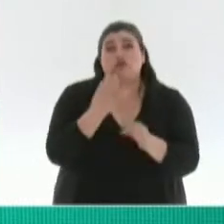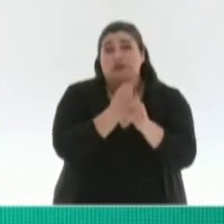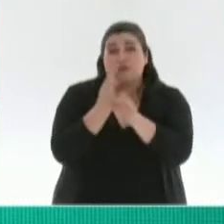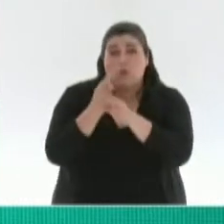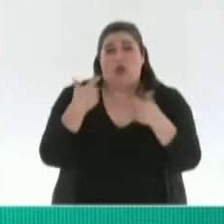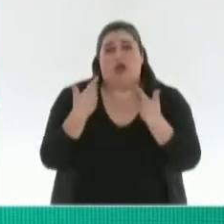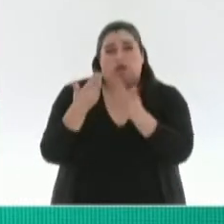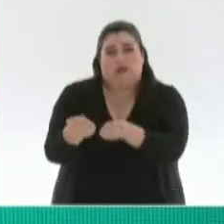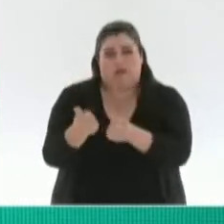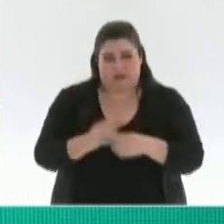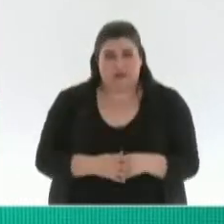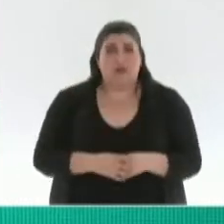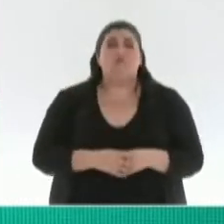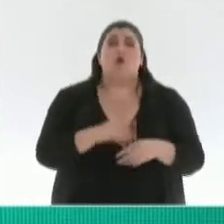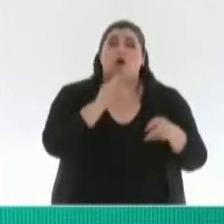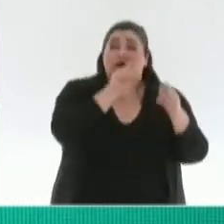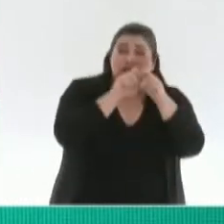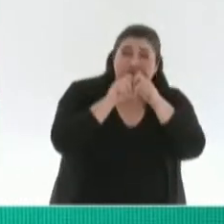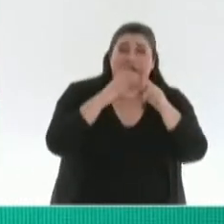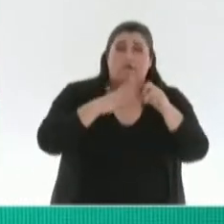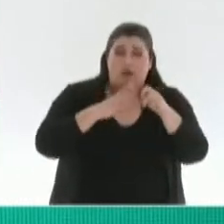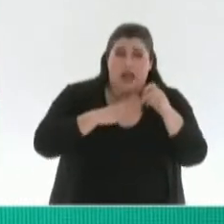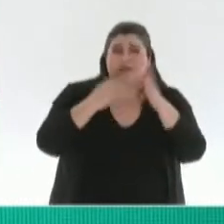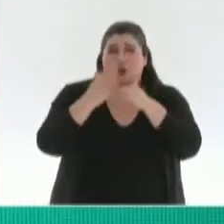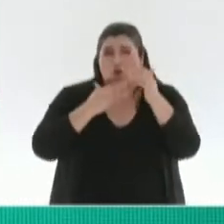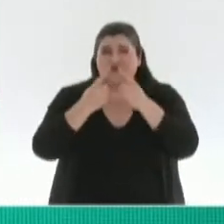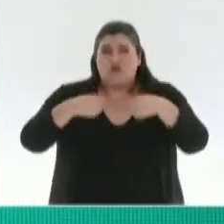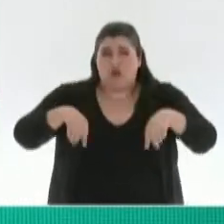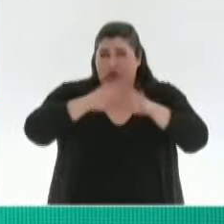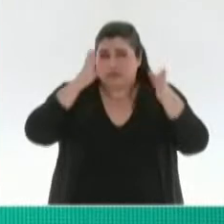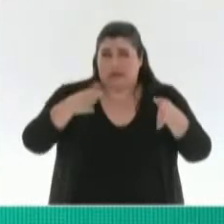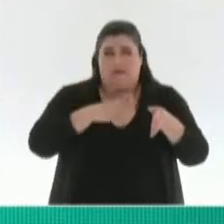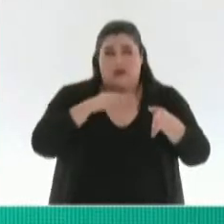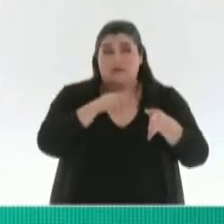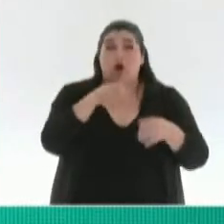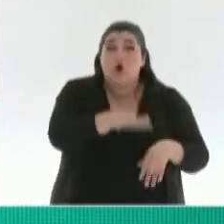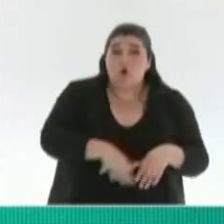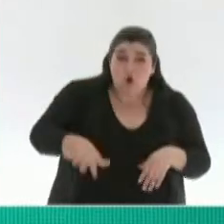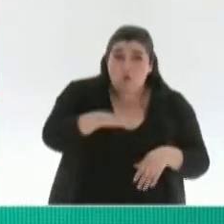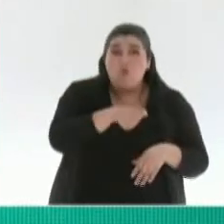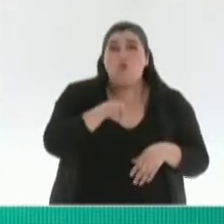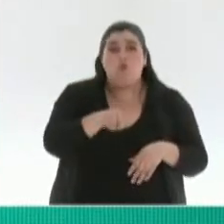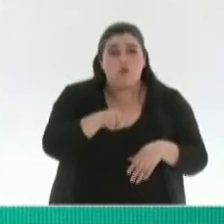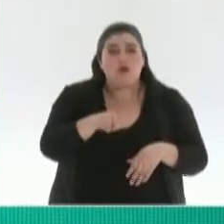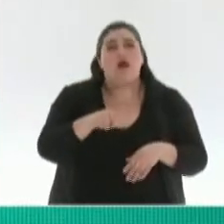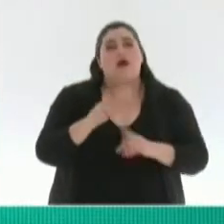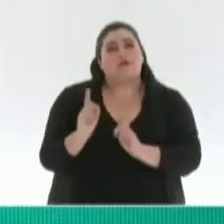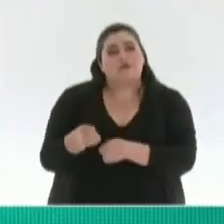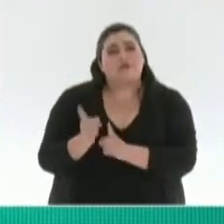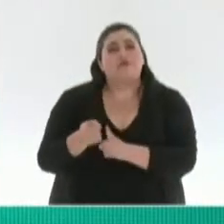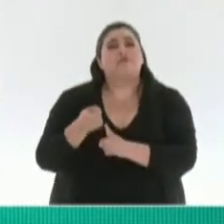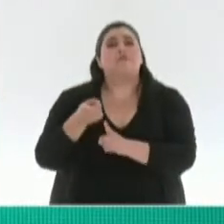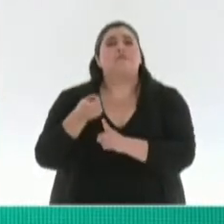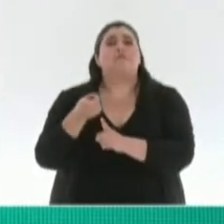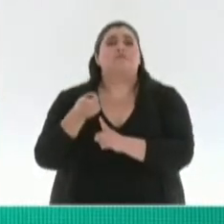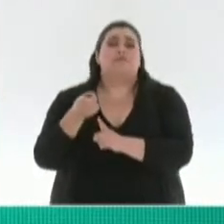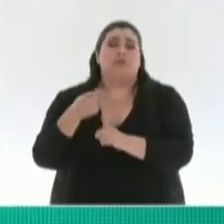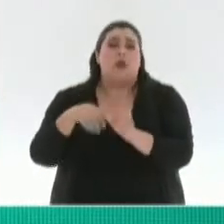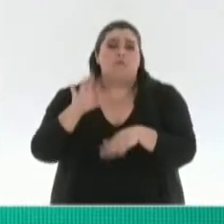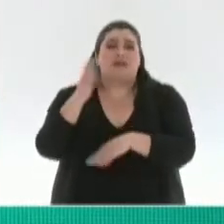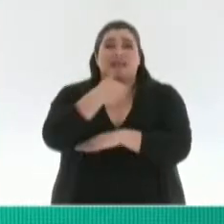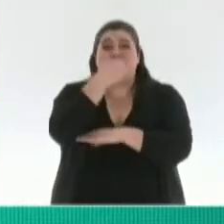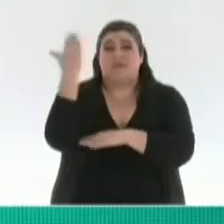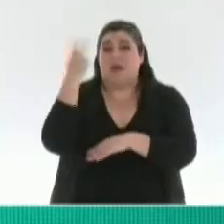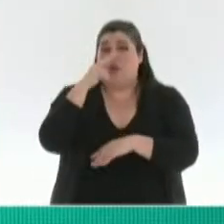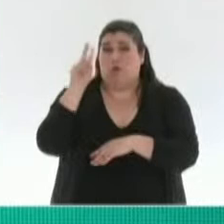presupuesto los problemas edilicios y la falta de materiales es una comuna que todavía mantiene en la memoria las asambleas